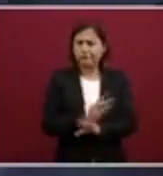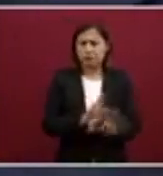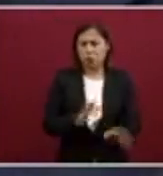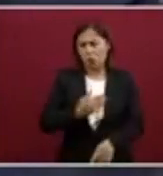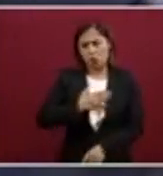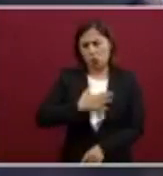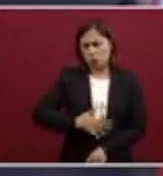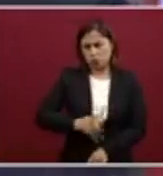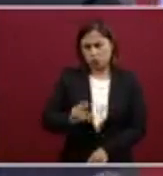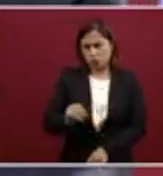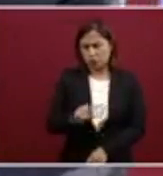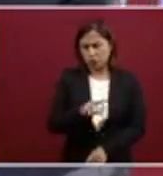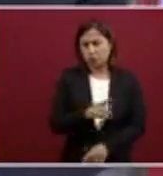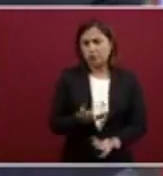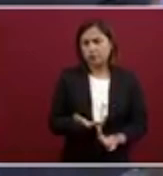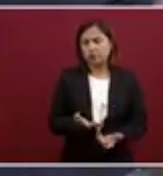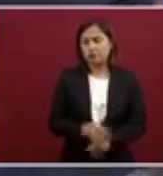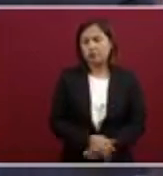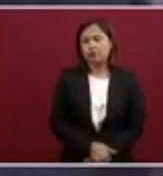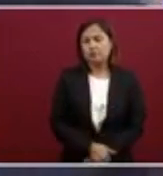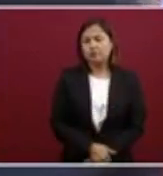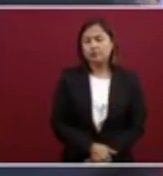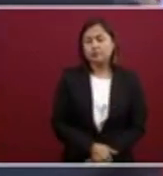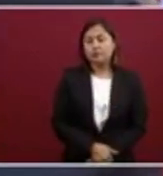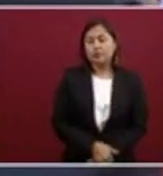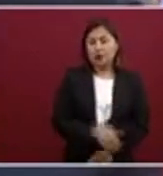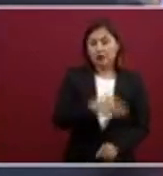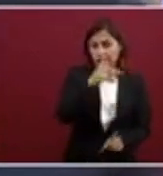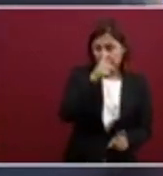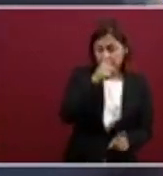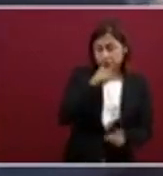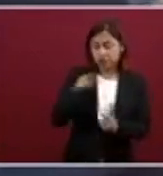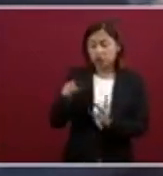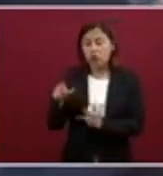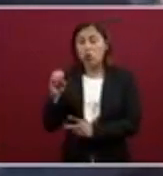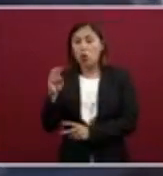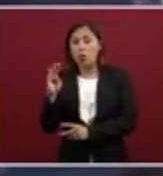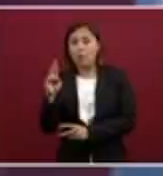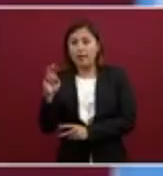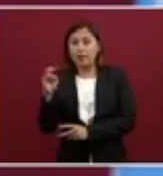Hermosillo y en Obregón,